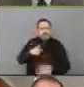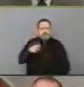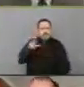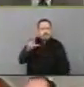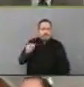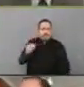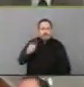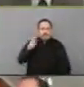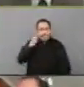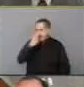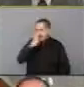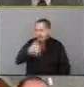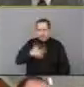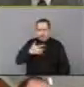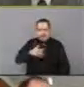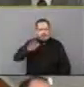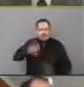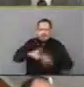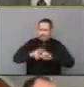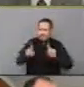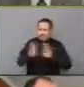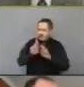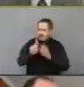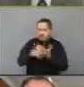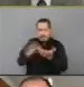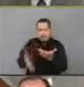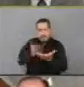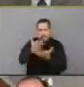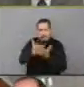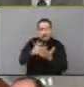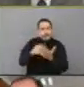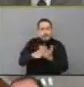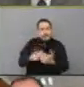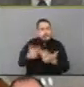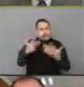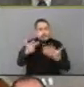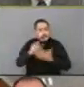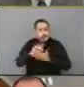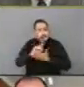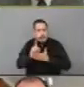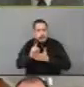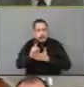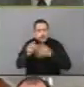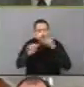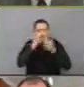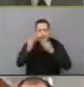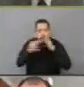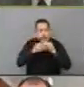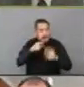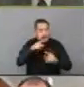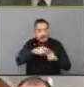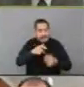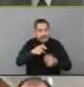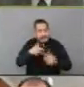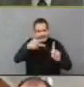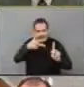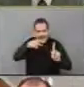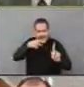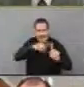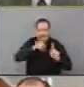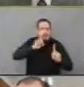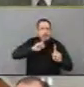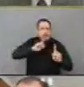me parece, a diferencia de lo que se sostiene en el proyecto, que los 8 segundos de aparición de la servidora pública